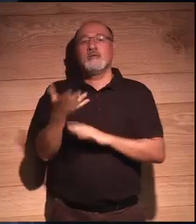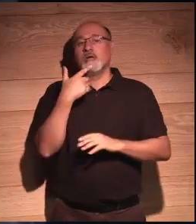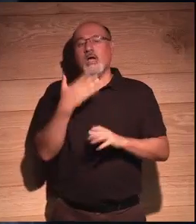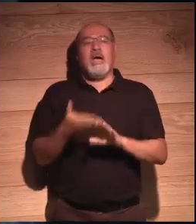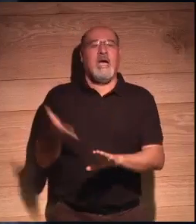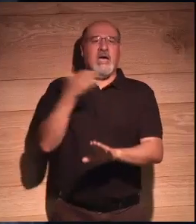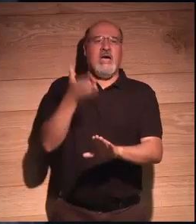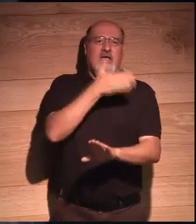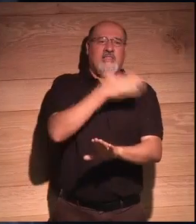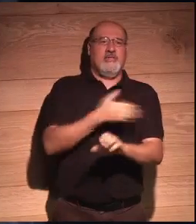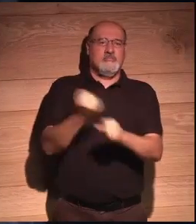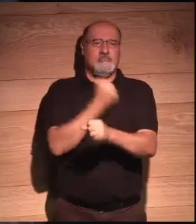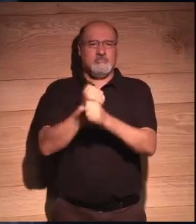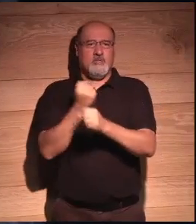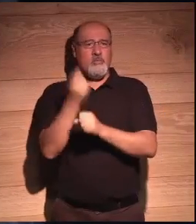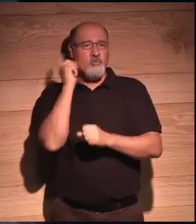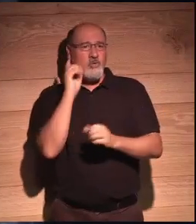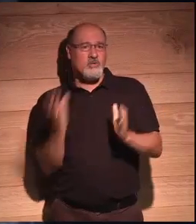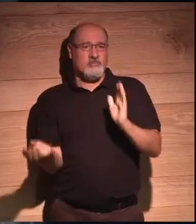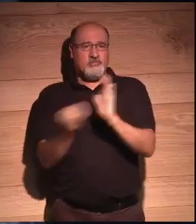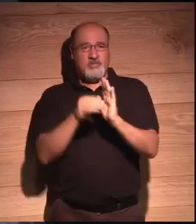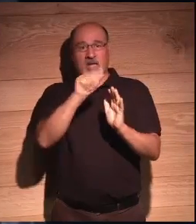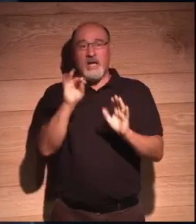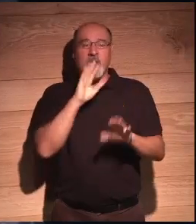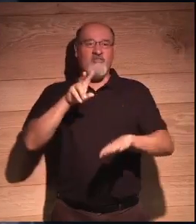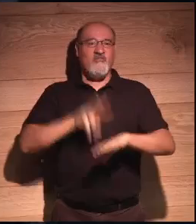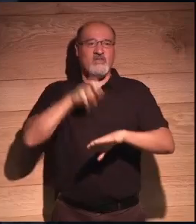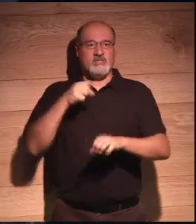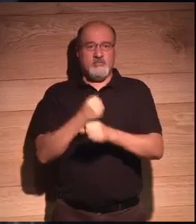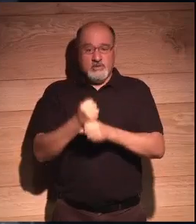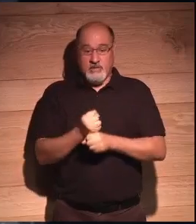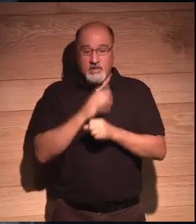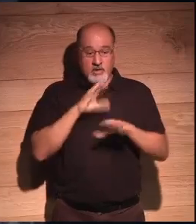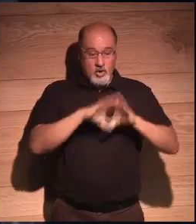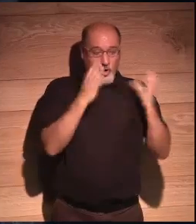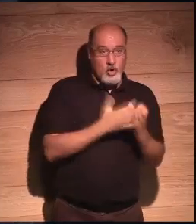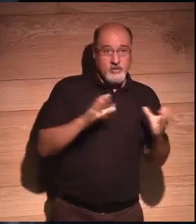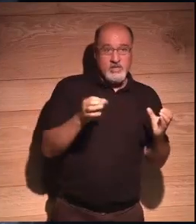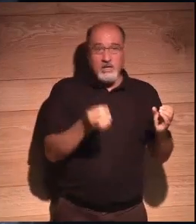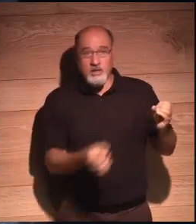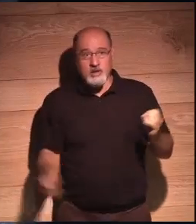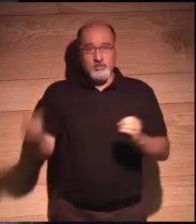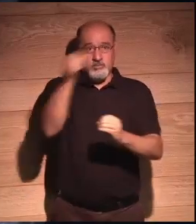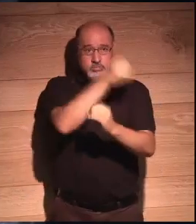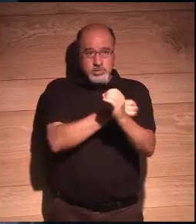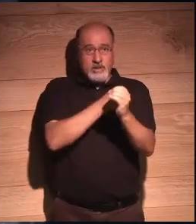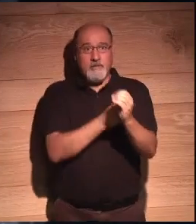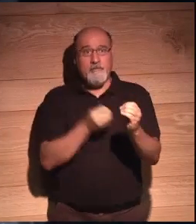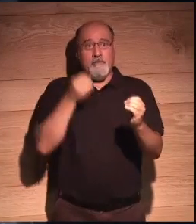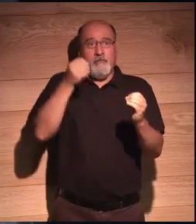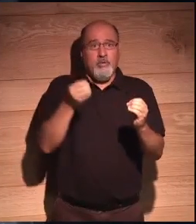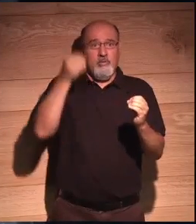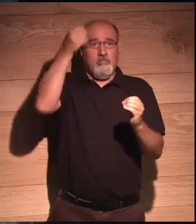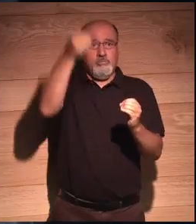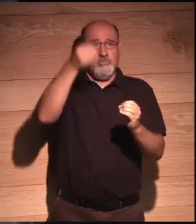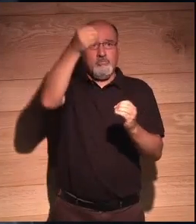lo han currado unos físicos, ¿no? Y entonces, para saltar de una órbita a otra, lo que tienes que hacer es incrementar. Por